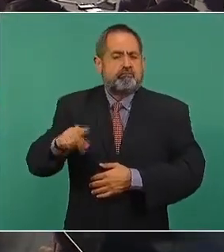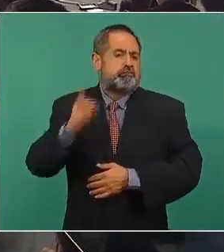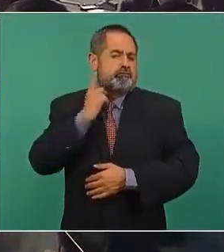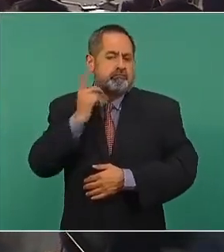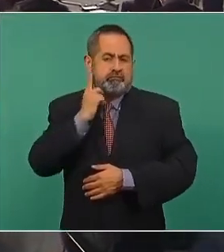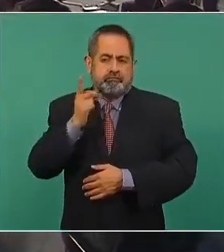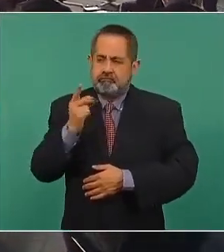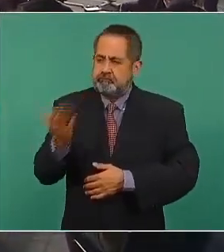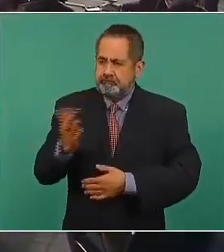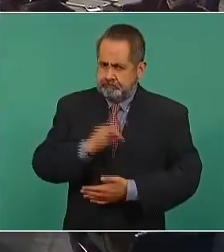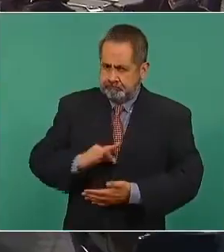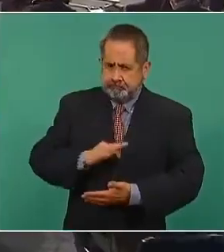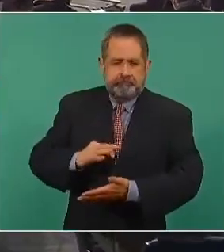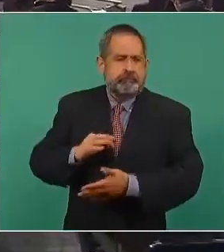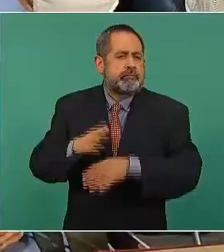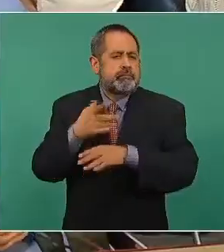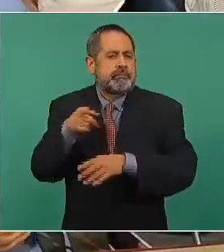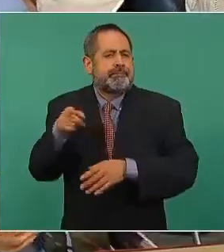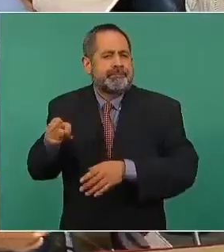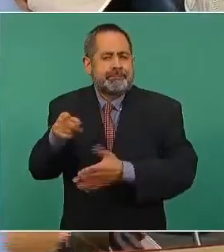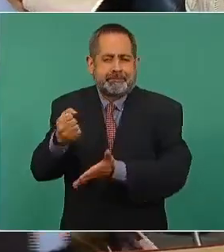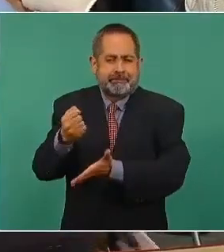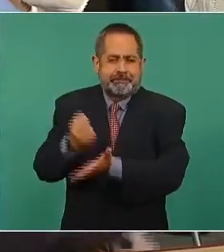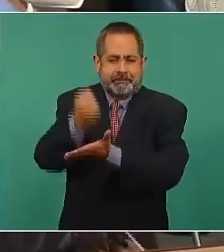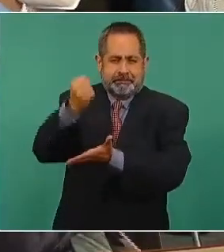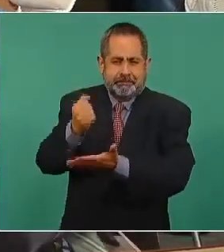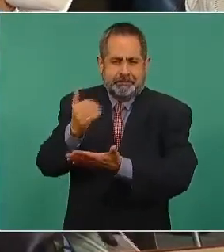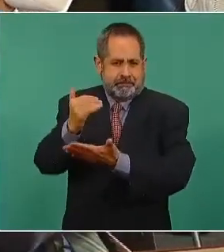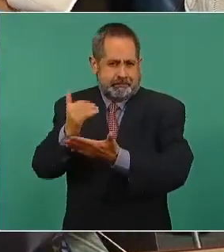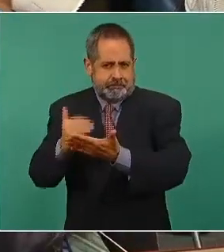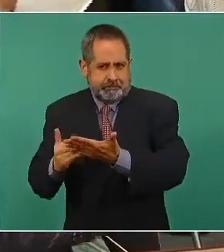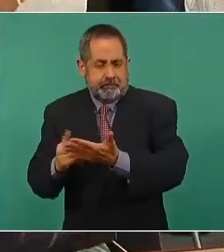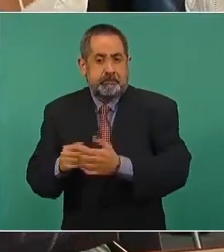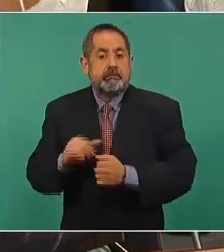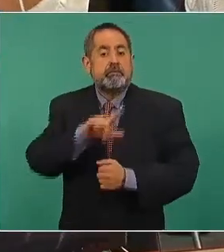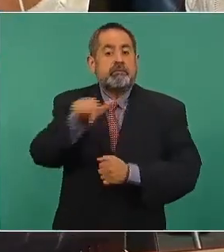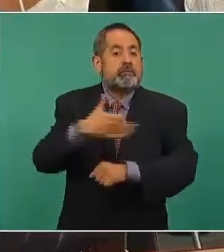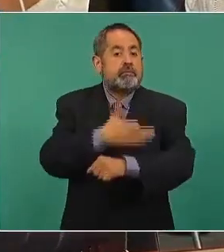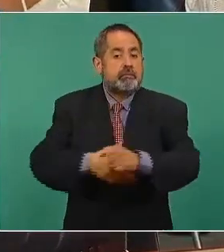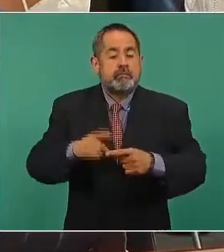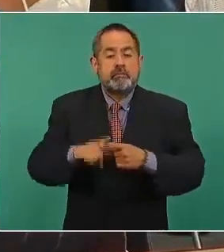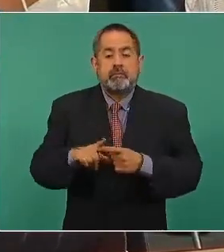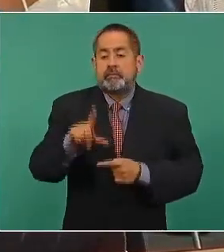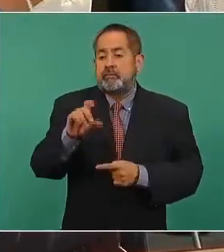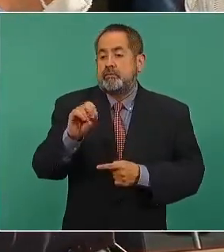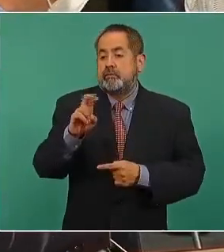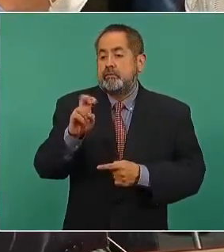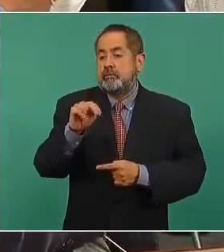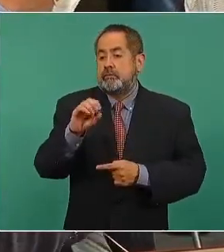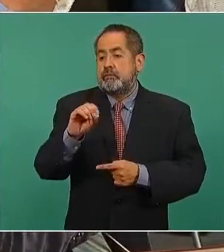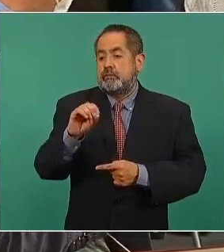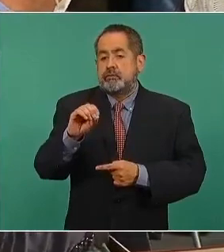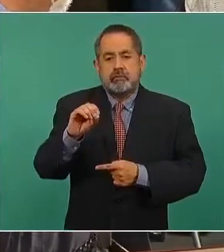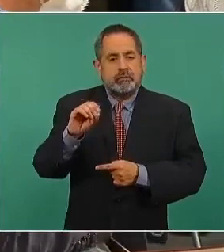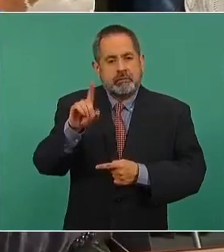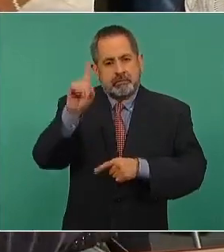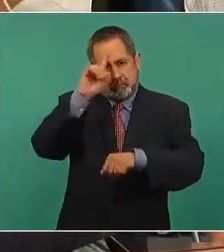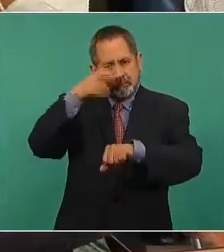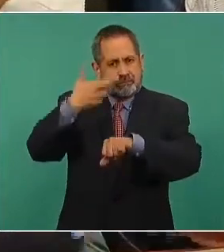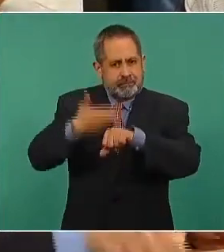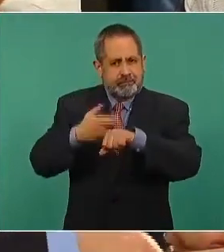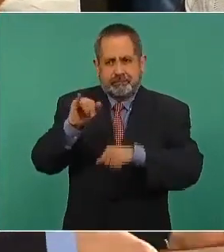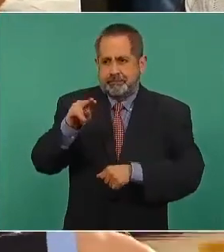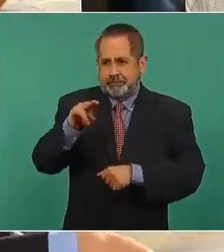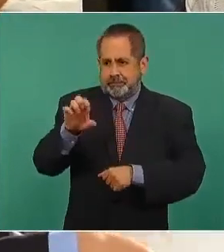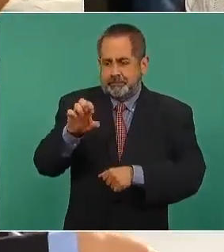la aprobación de este paquete presupuestario, pero en la tarde Lorenzo Córdoba, el consejero presidente del INE, mencionaba que va a